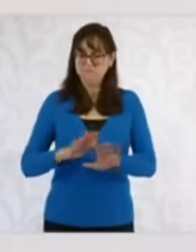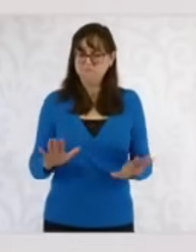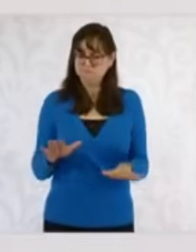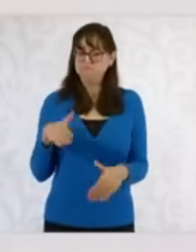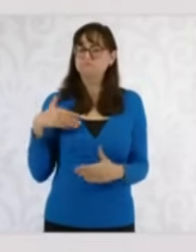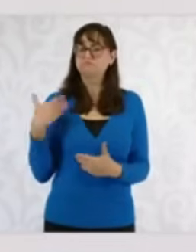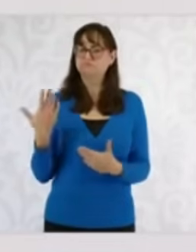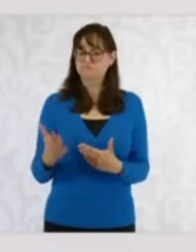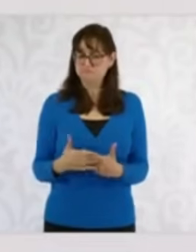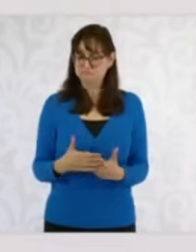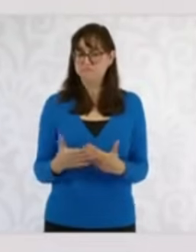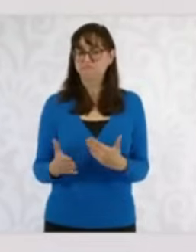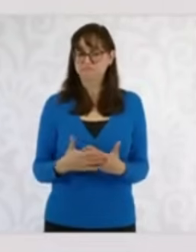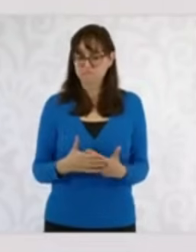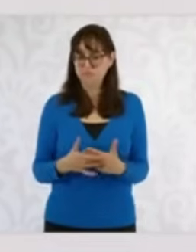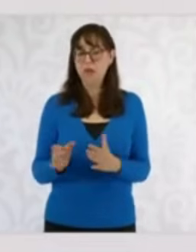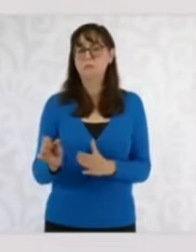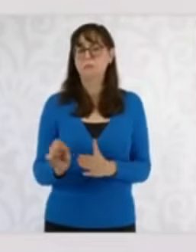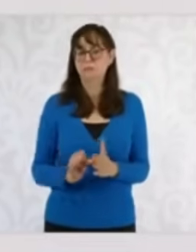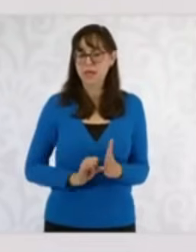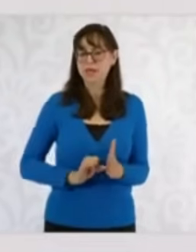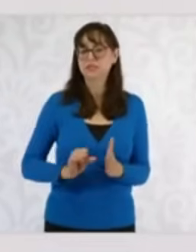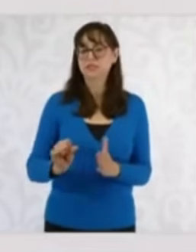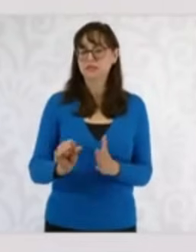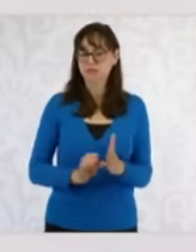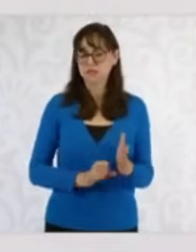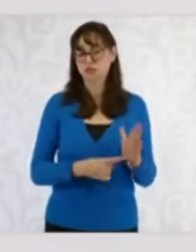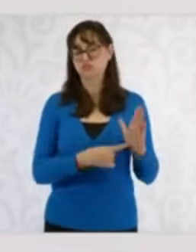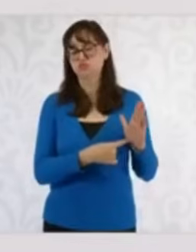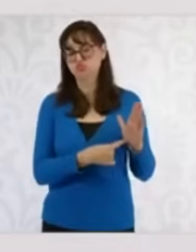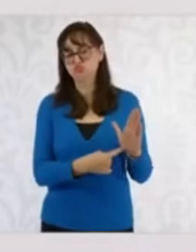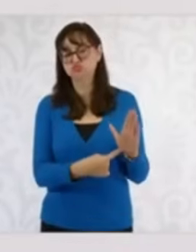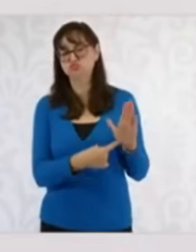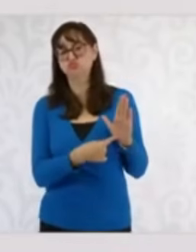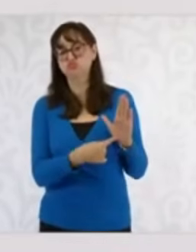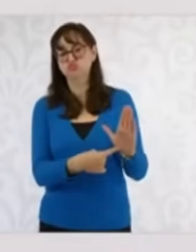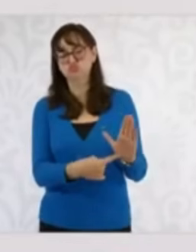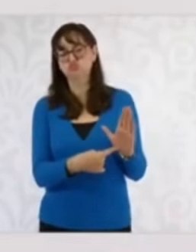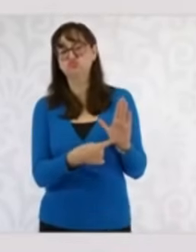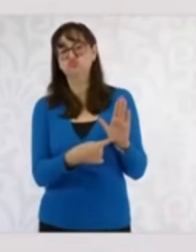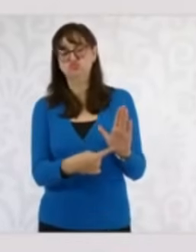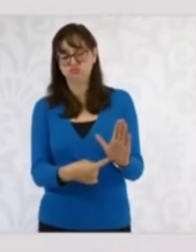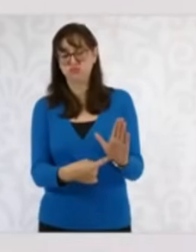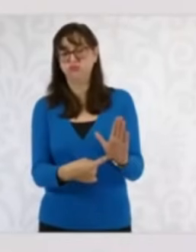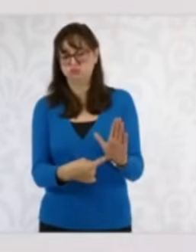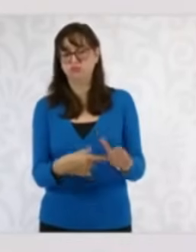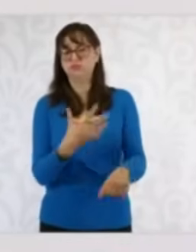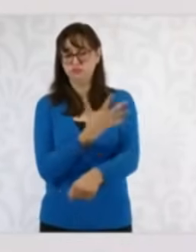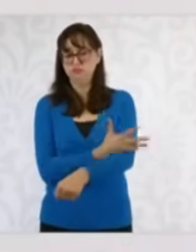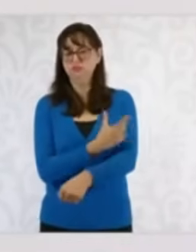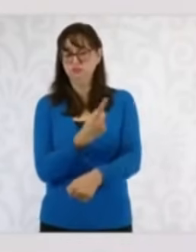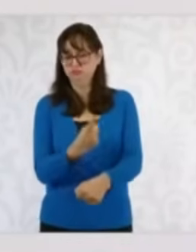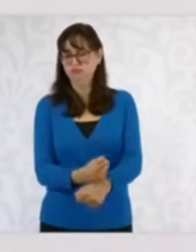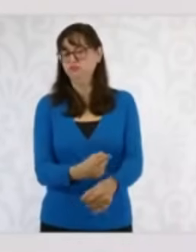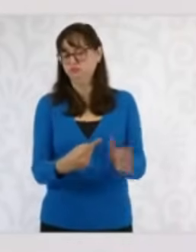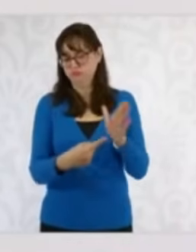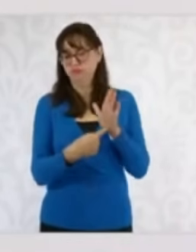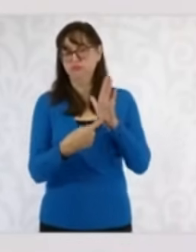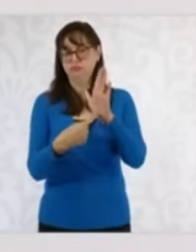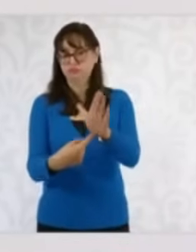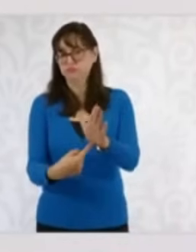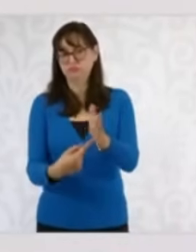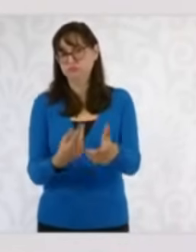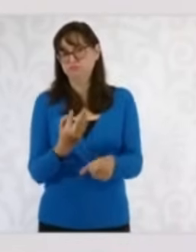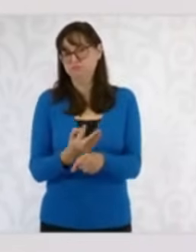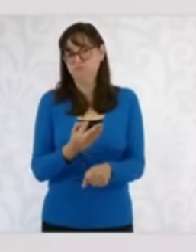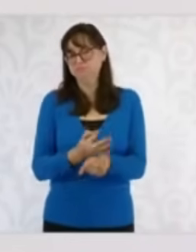Con cada mes se puede informar por parte de Pemex, de manera muy transparente, los apoyos que dará la